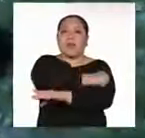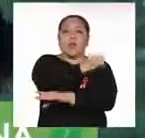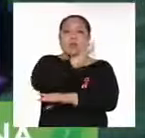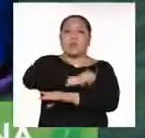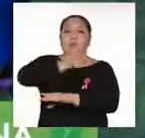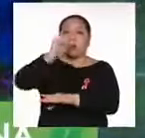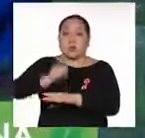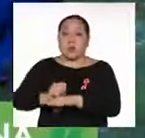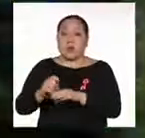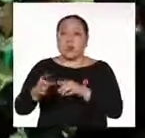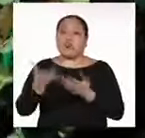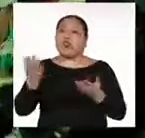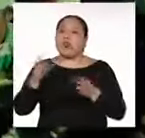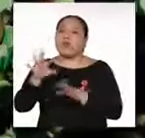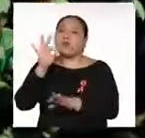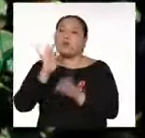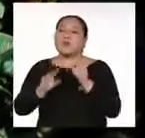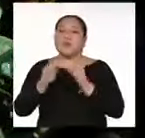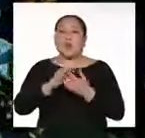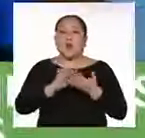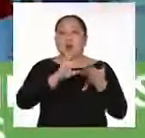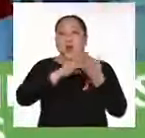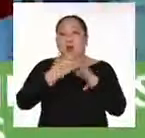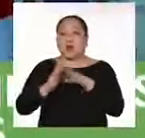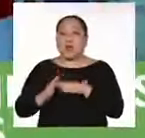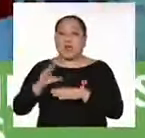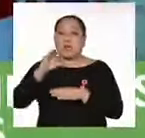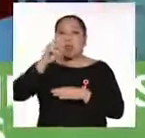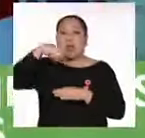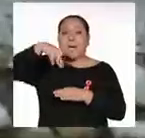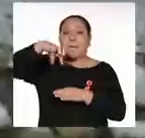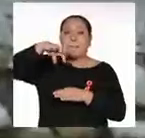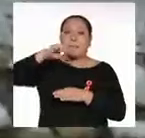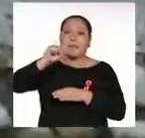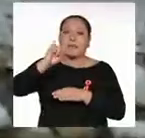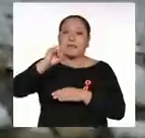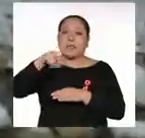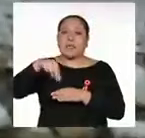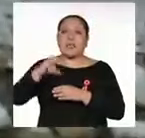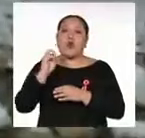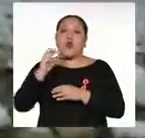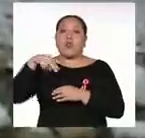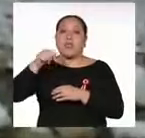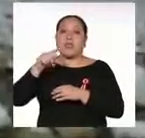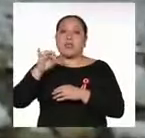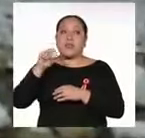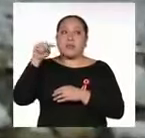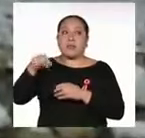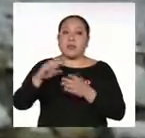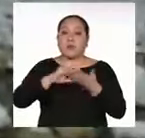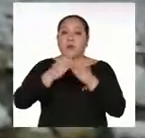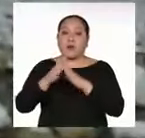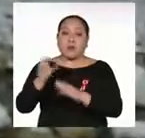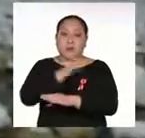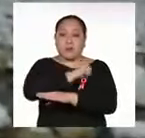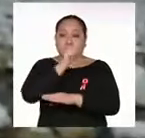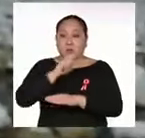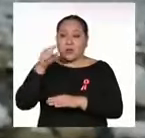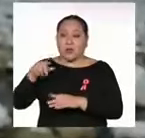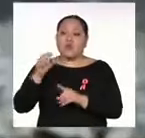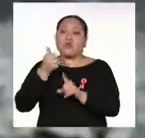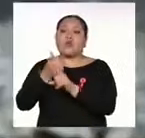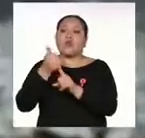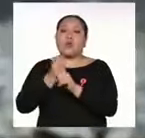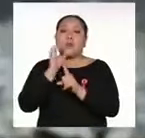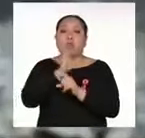se encuentren, se les denomina comunidades campesinas o comunidades nativas. Los pueblos indígenas tienen derechos distintos porque tienen una